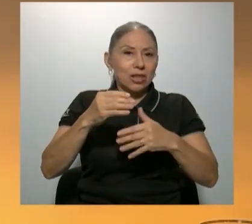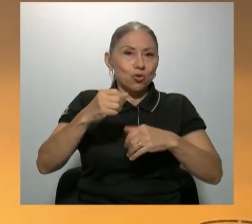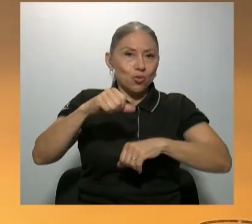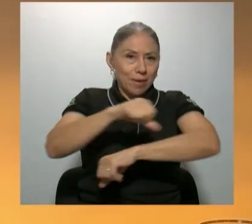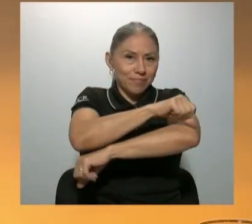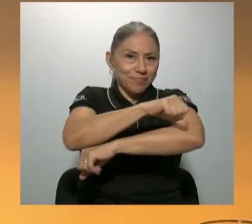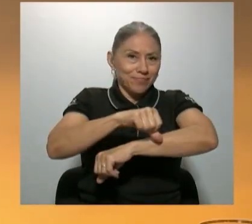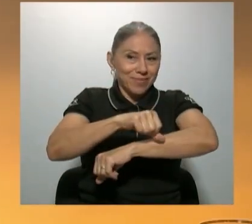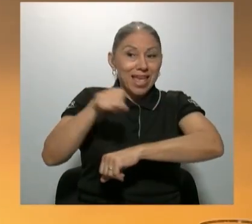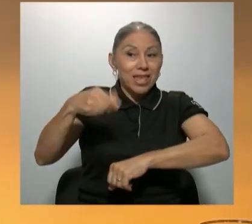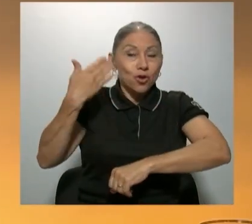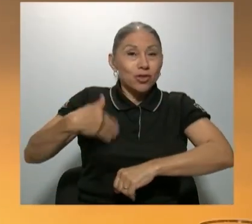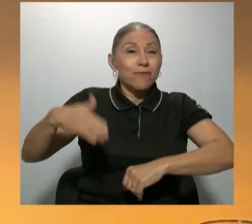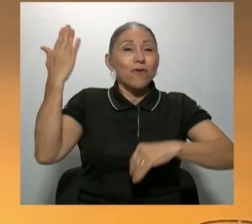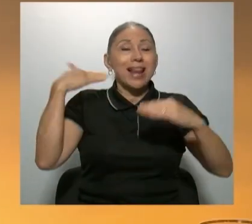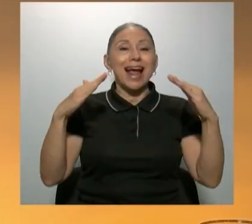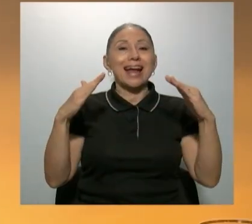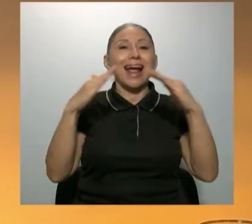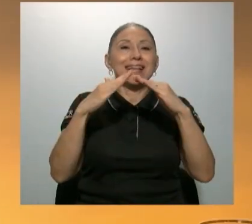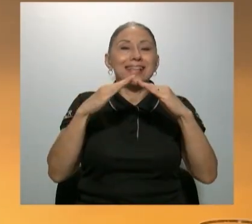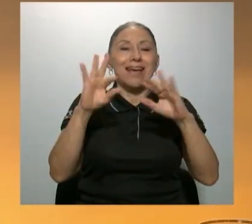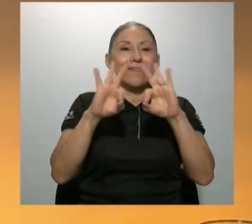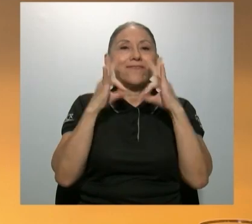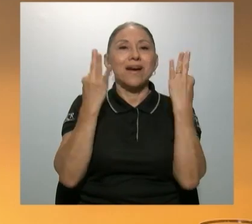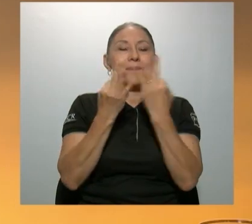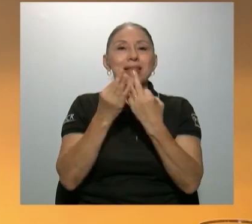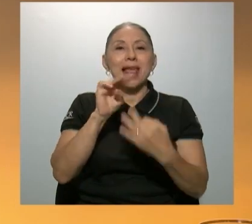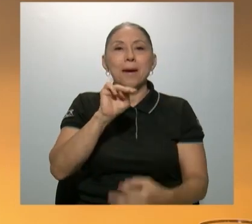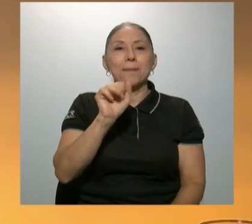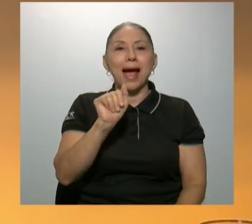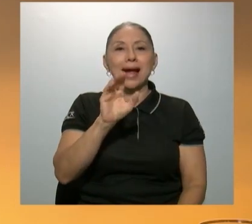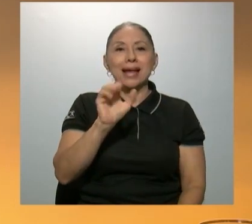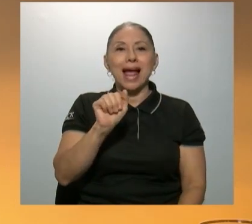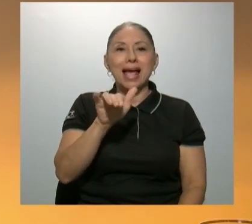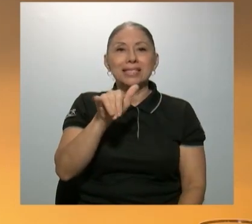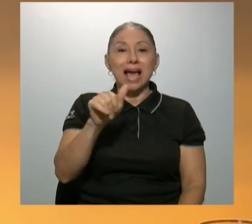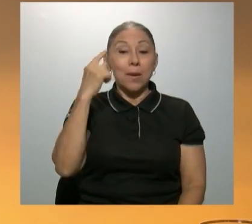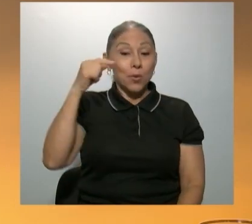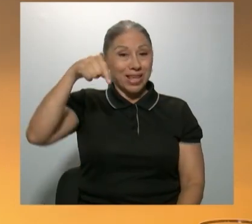familia Macaya, porque esta era la finca de la familia Macaya.